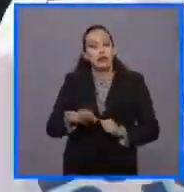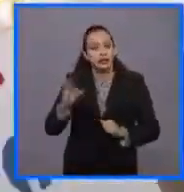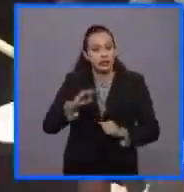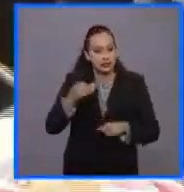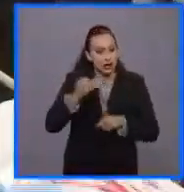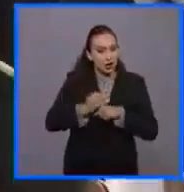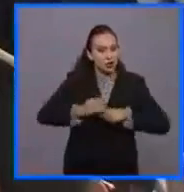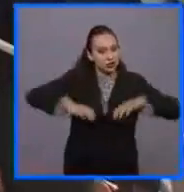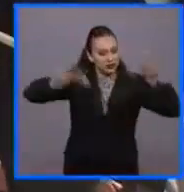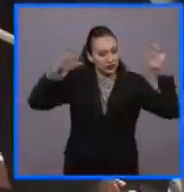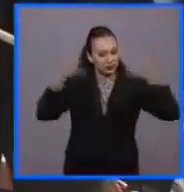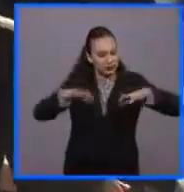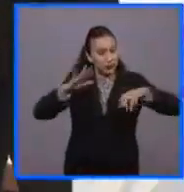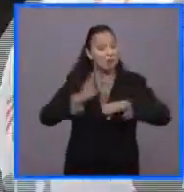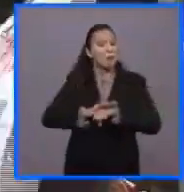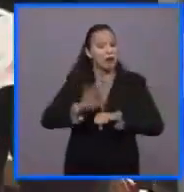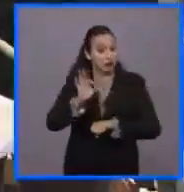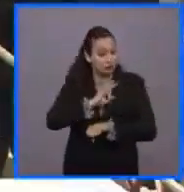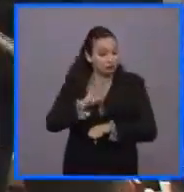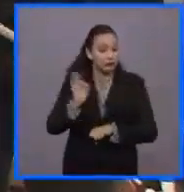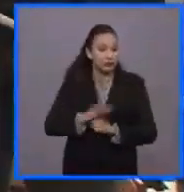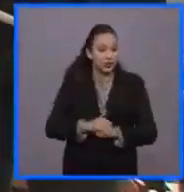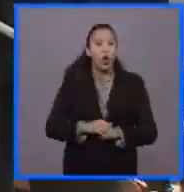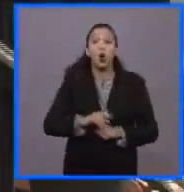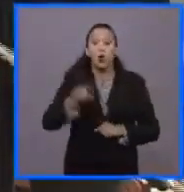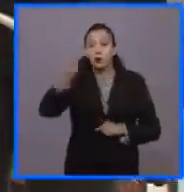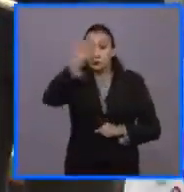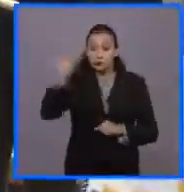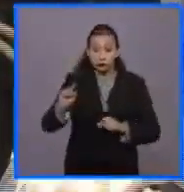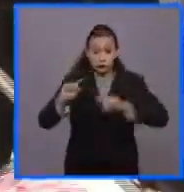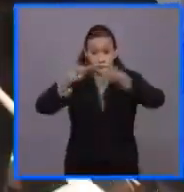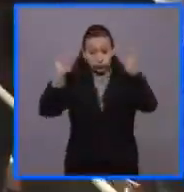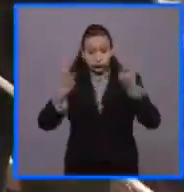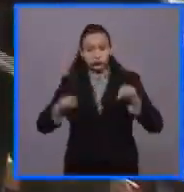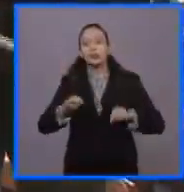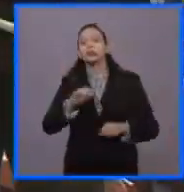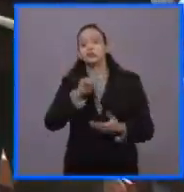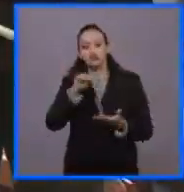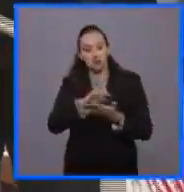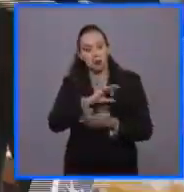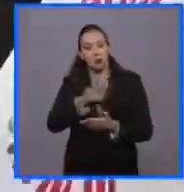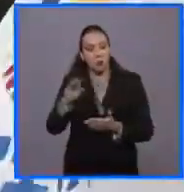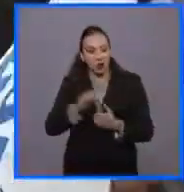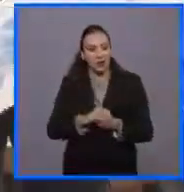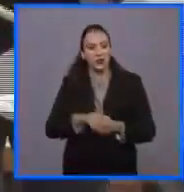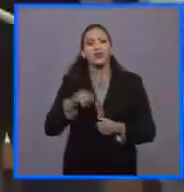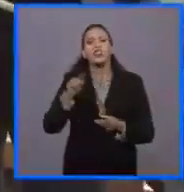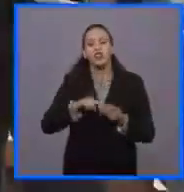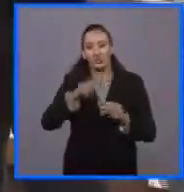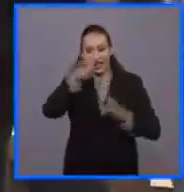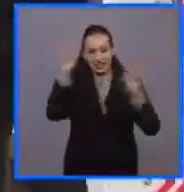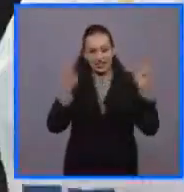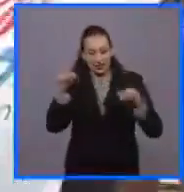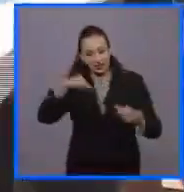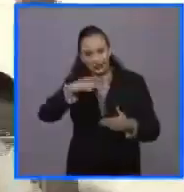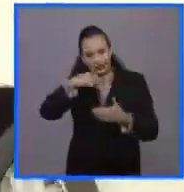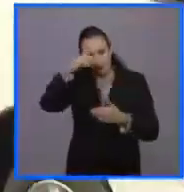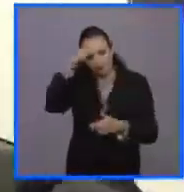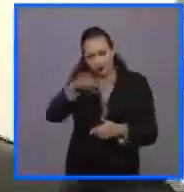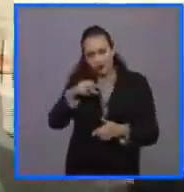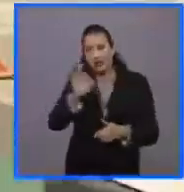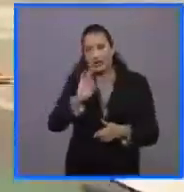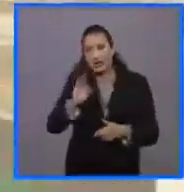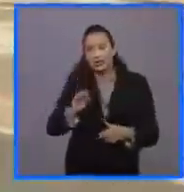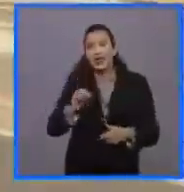temporada de lluvias intensas, descargas eléctricas y fuertes vientos en zonas del Valle de México, con la posible formación de hasta